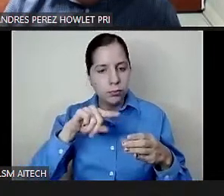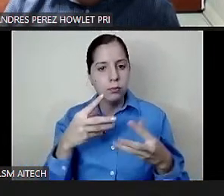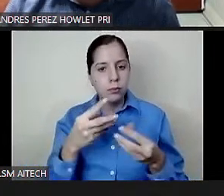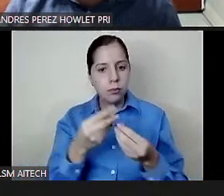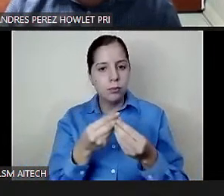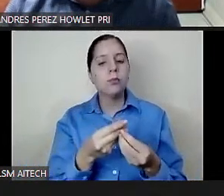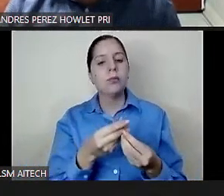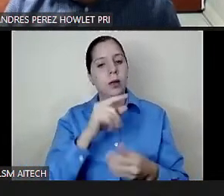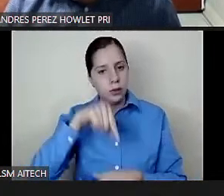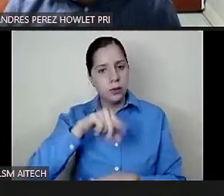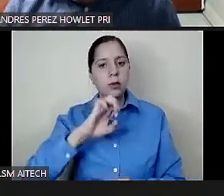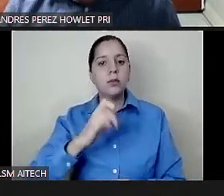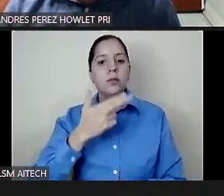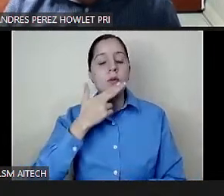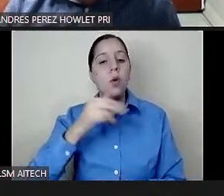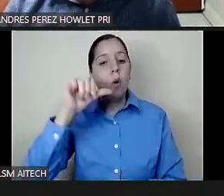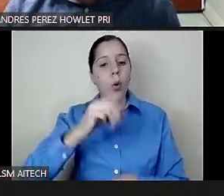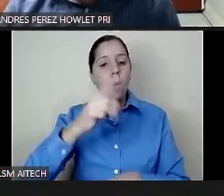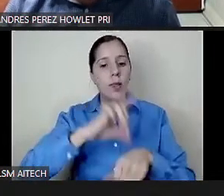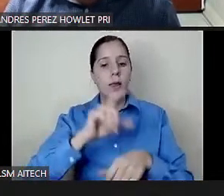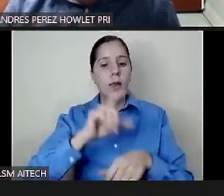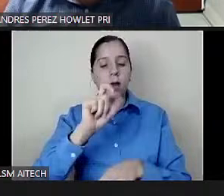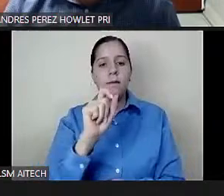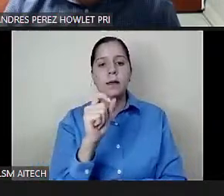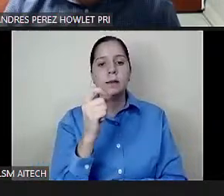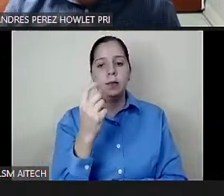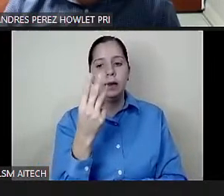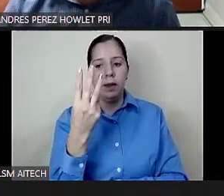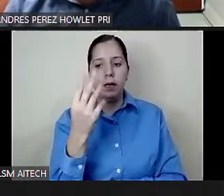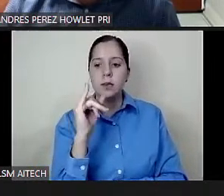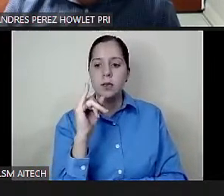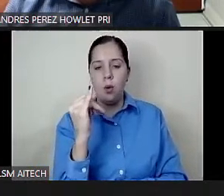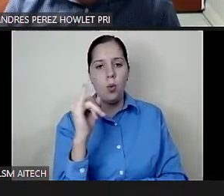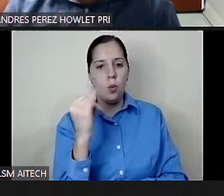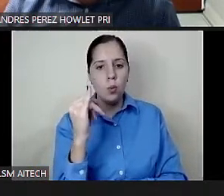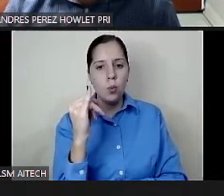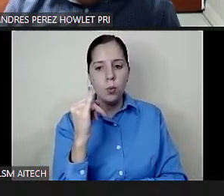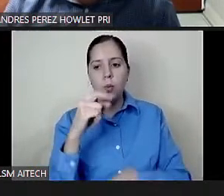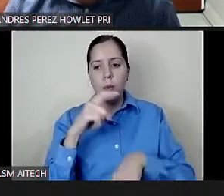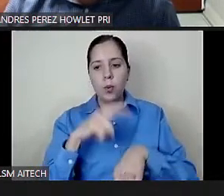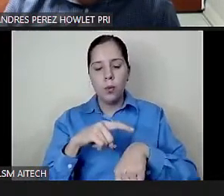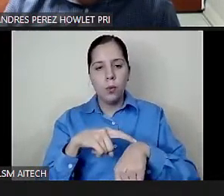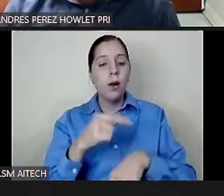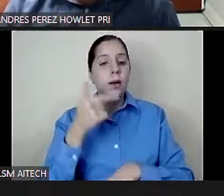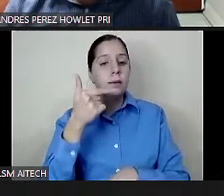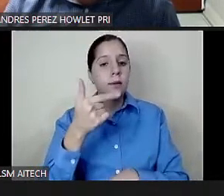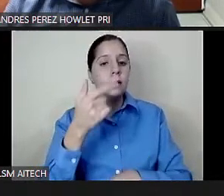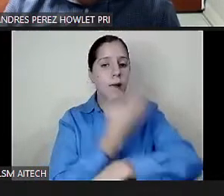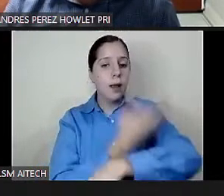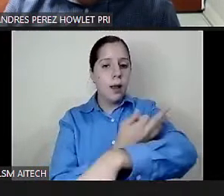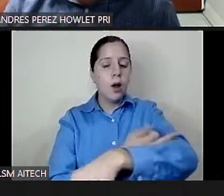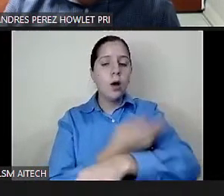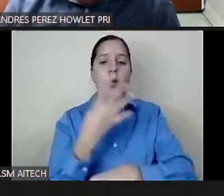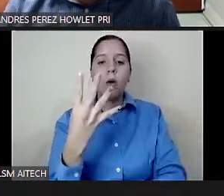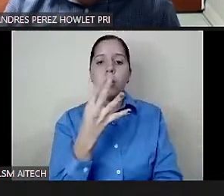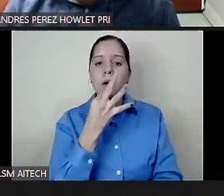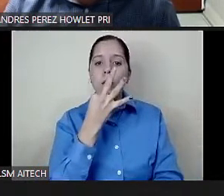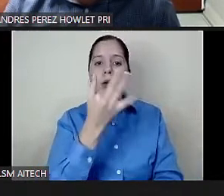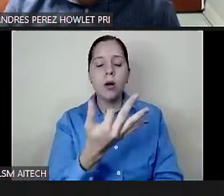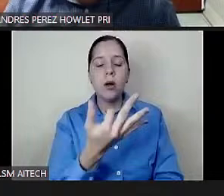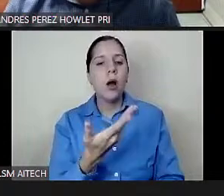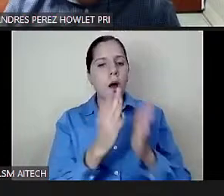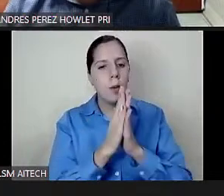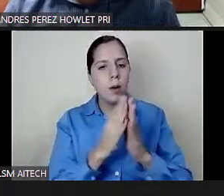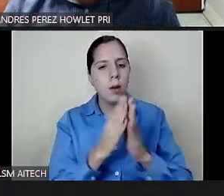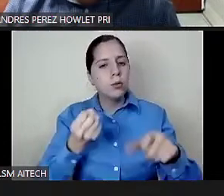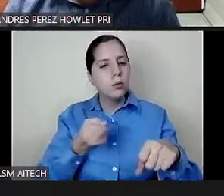Chihuahua. Hoy día 23 de junio del 2021 y siendo las 7 de la tarde con 4 minutos, le pido al señor secretario